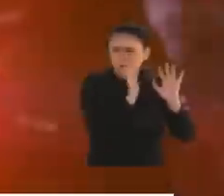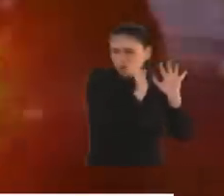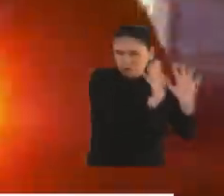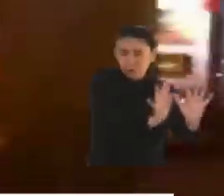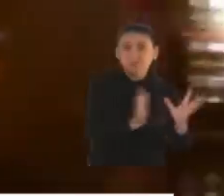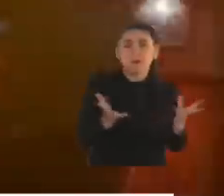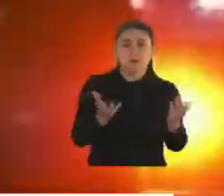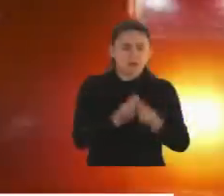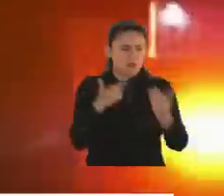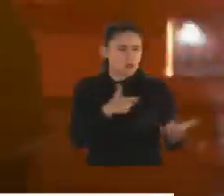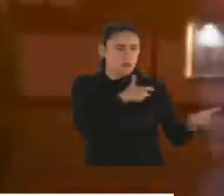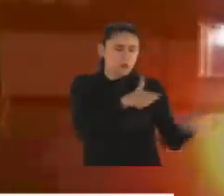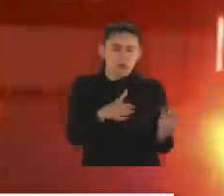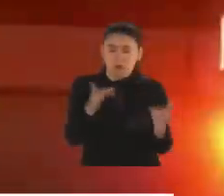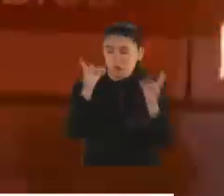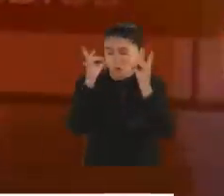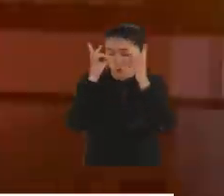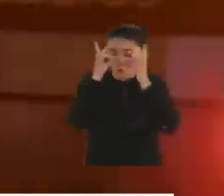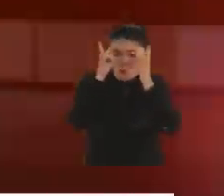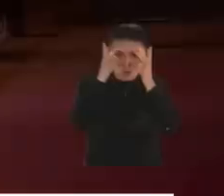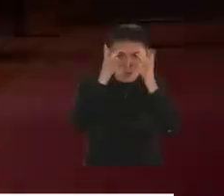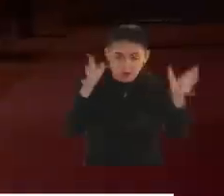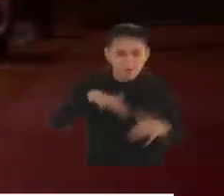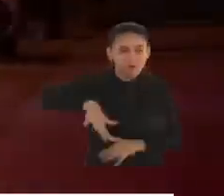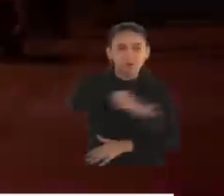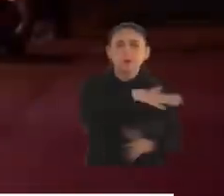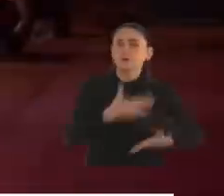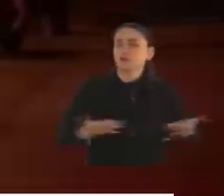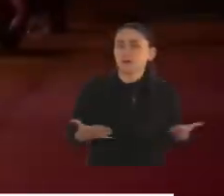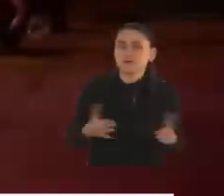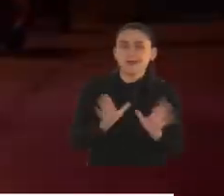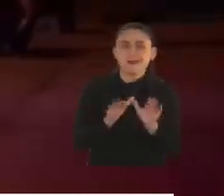la que se tenga memoria en el condado de Los Ángeles.